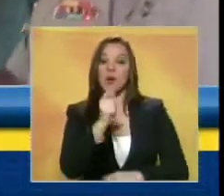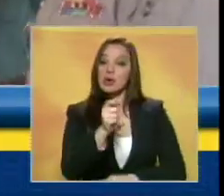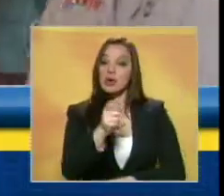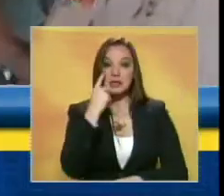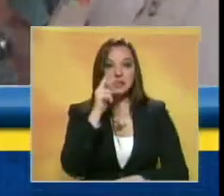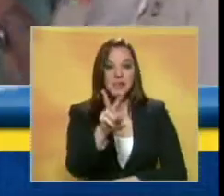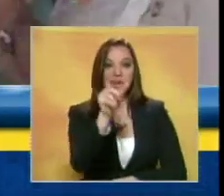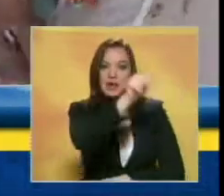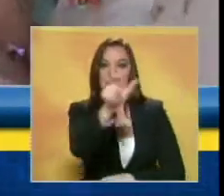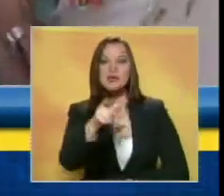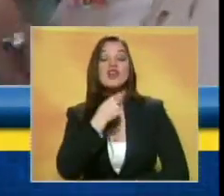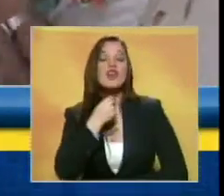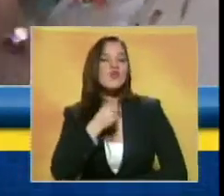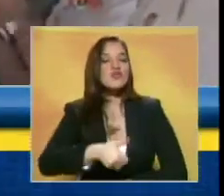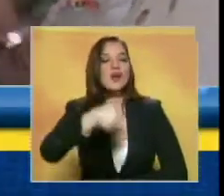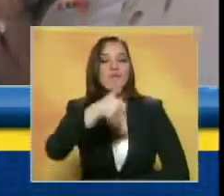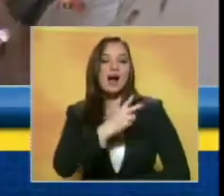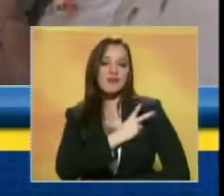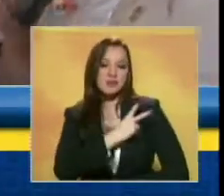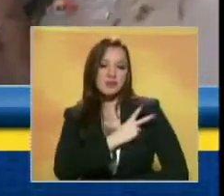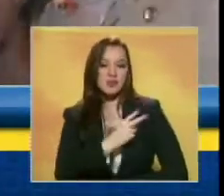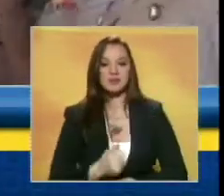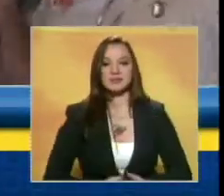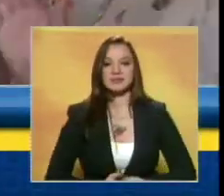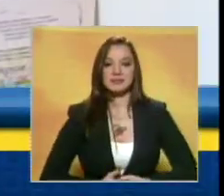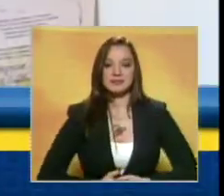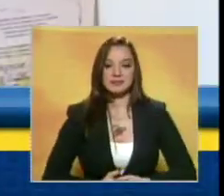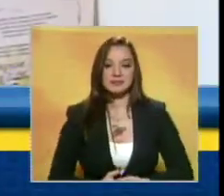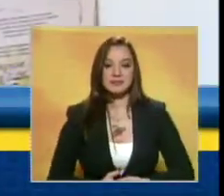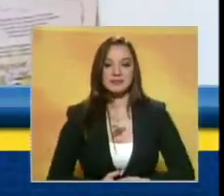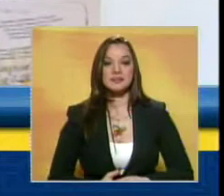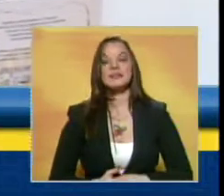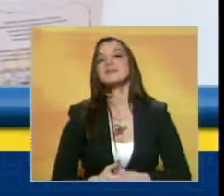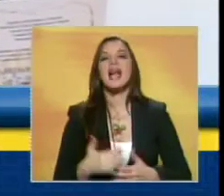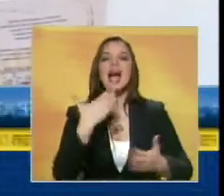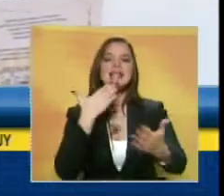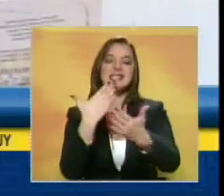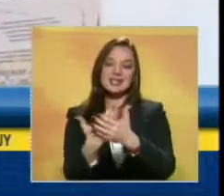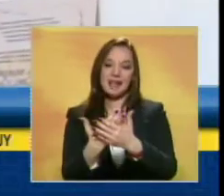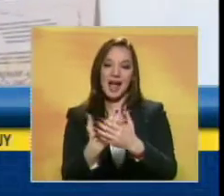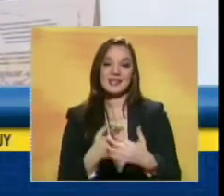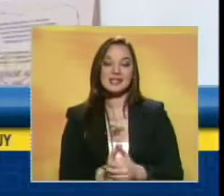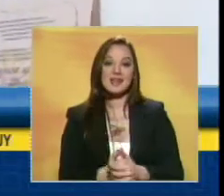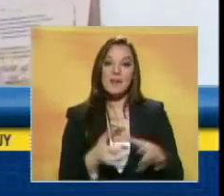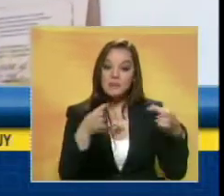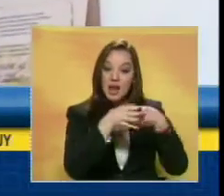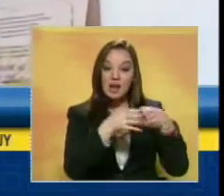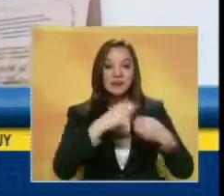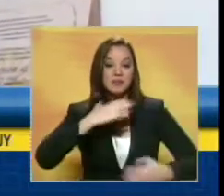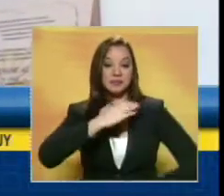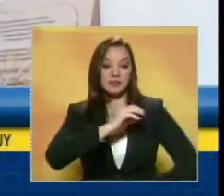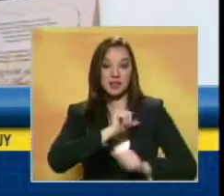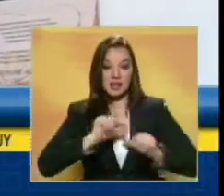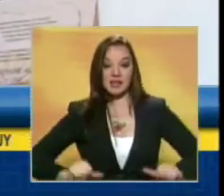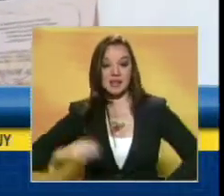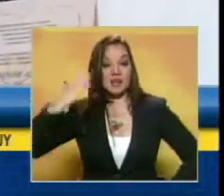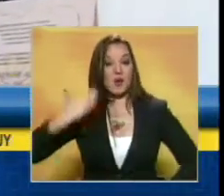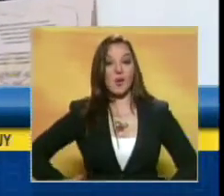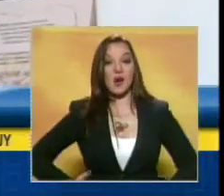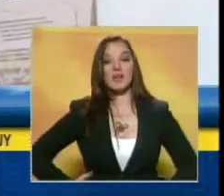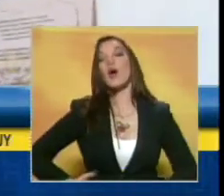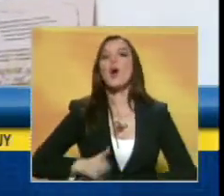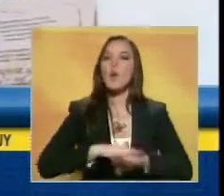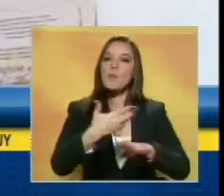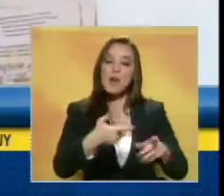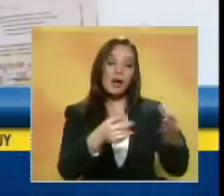del televidente al momento de informarse. Ante todo, doy las gracias al destacamento número 45 de la Guardia Nacional Bolivariana al